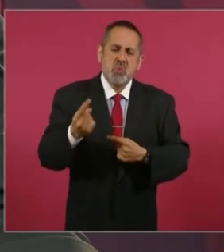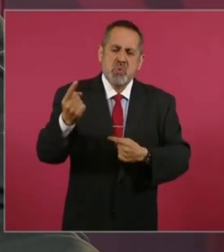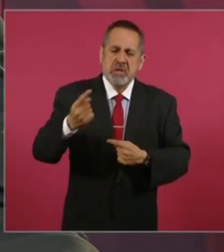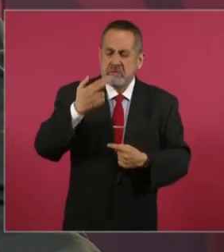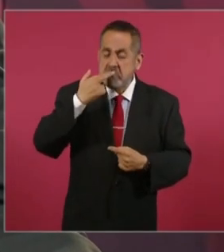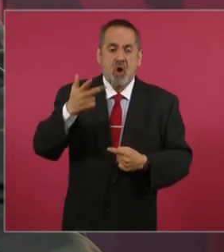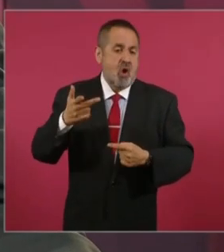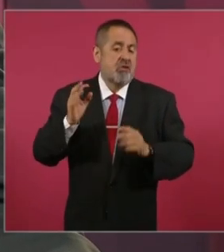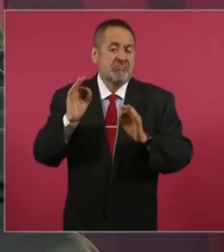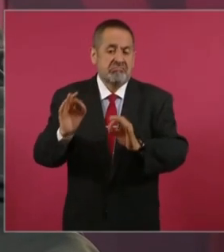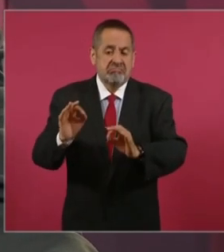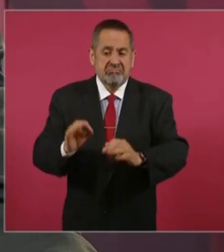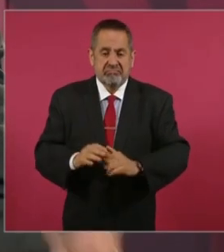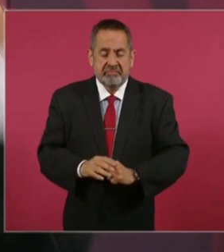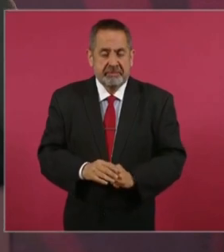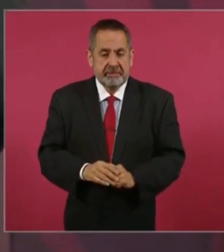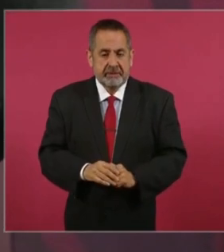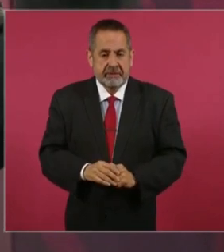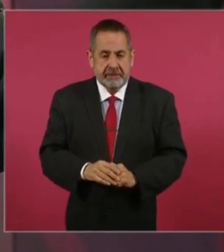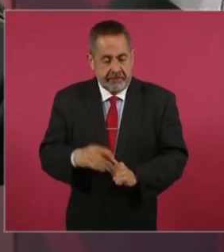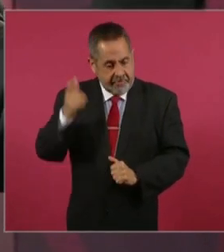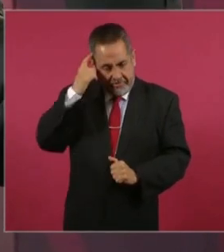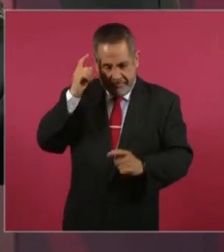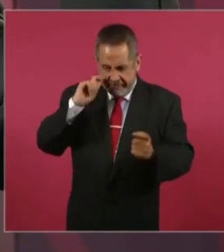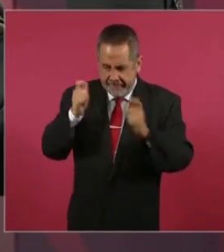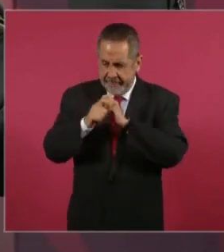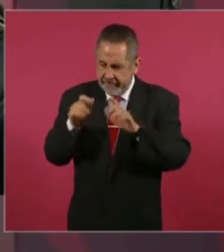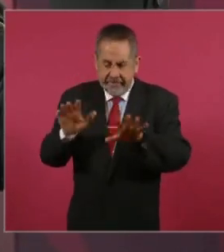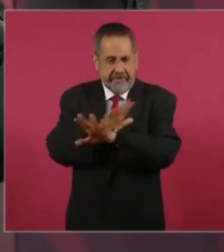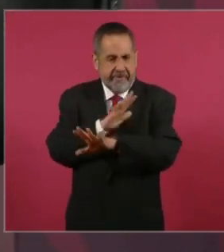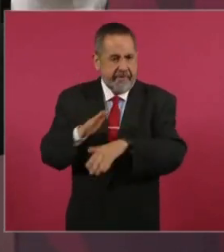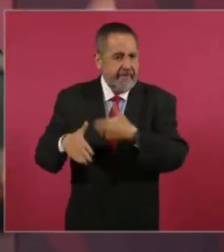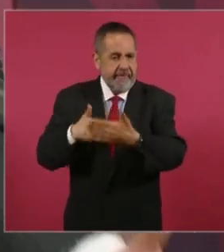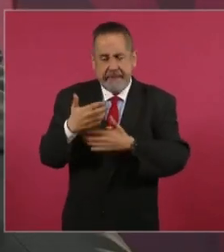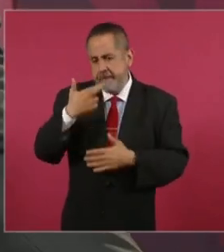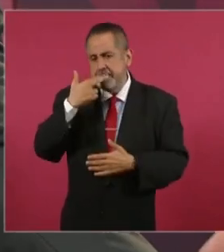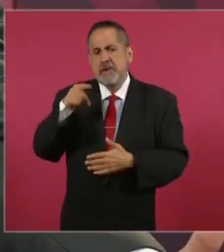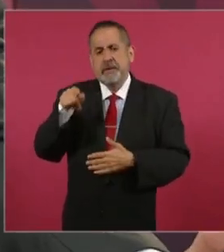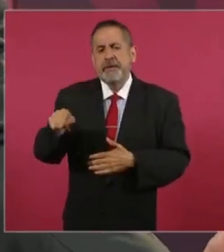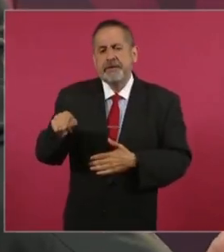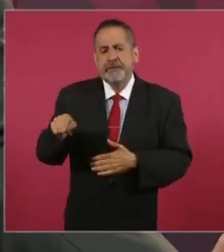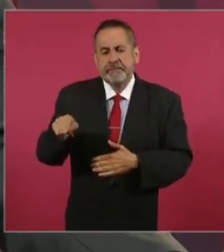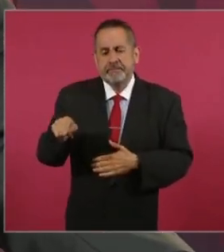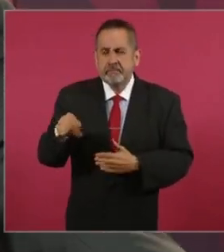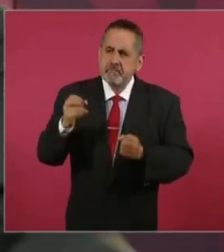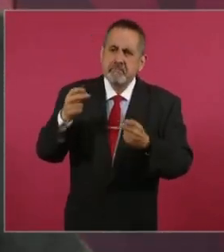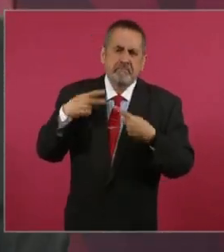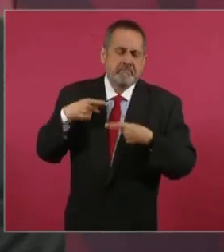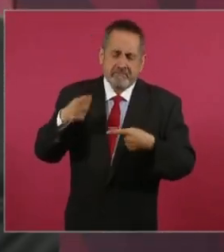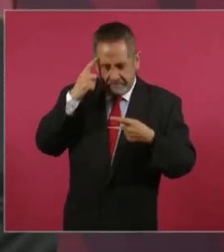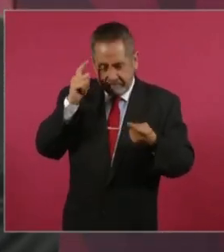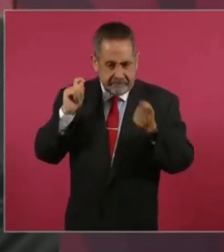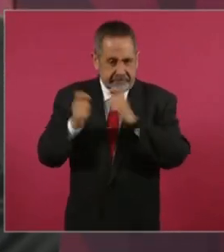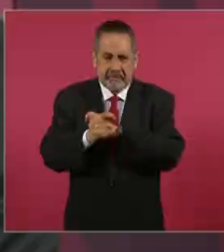tiempo cuando cambia la mentalidad de muchos